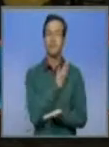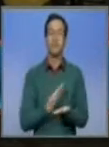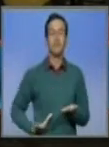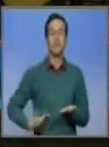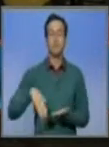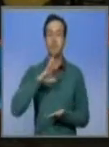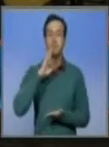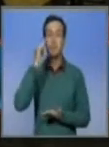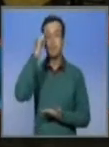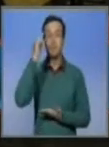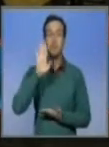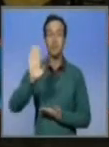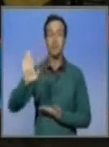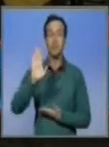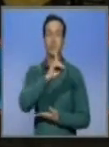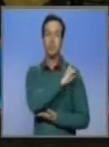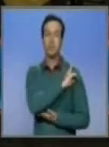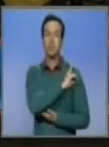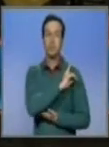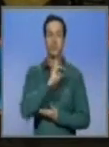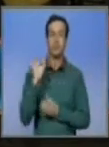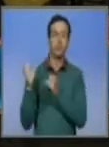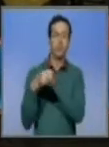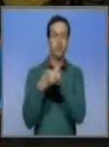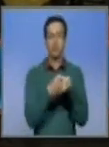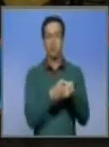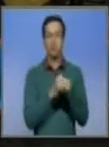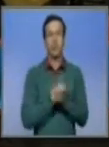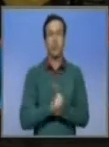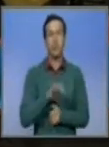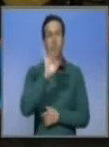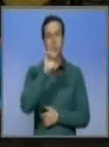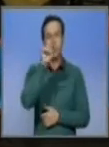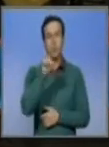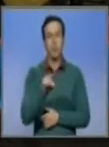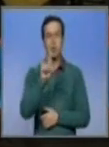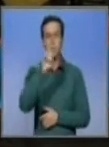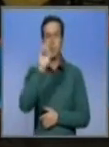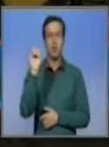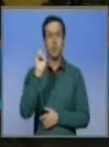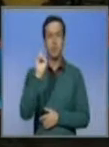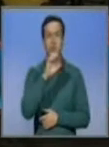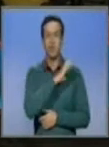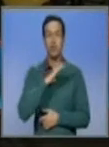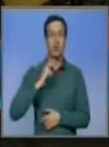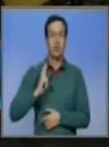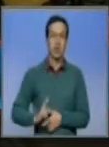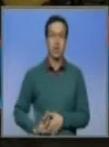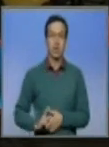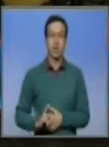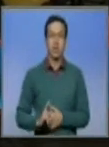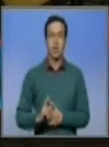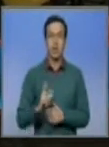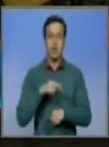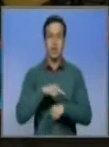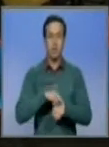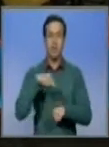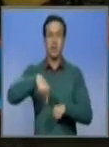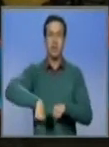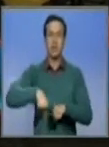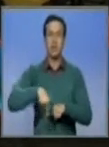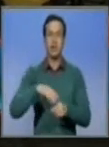su delegación. Tienen previsto arribar a las 9:20 de Costa Rica, mientras que en Ecuador serían las